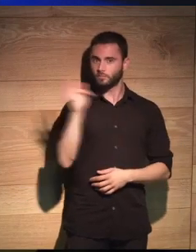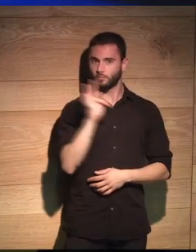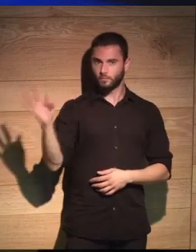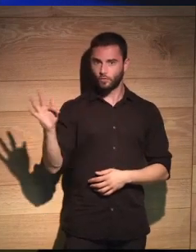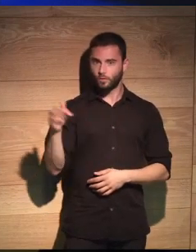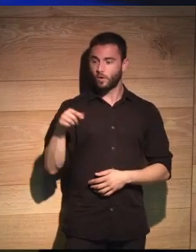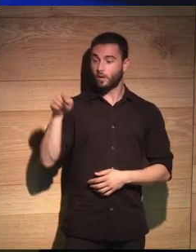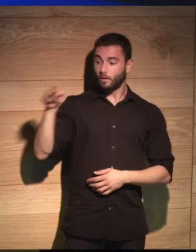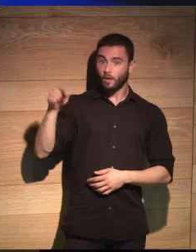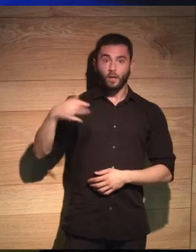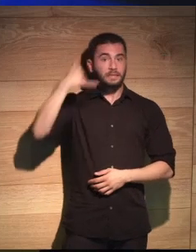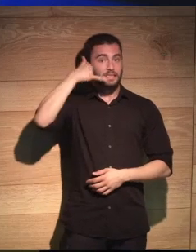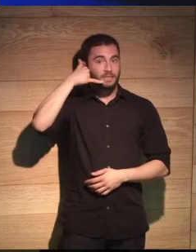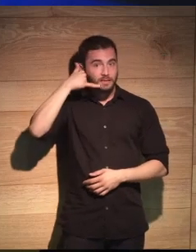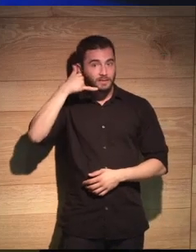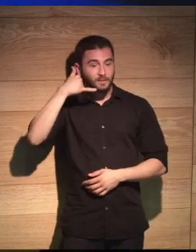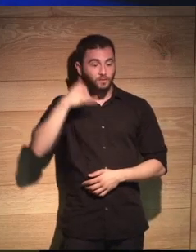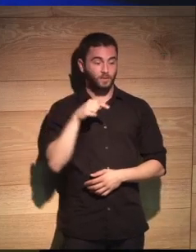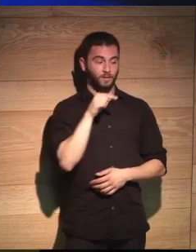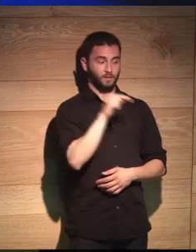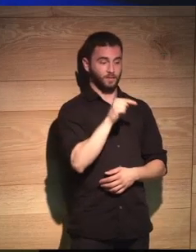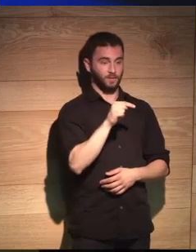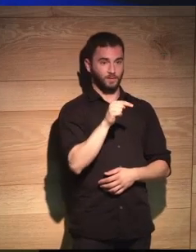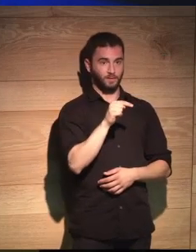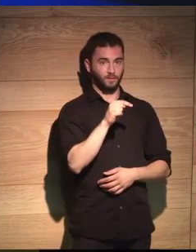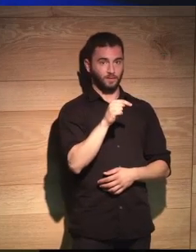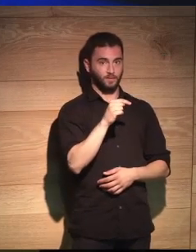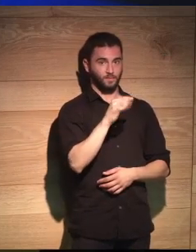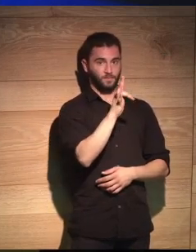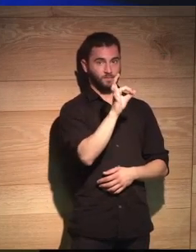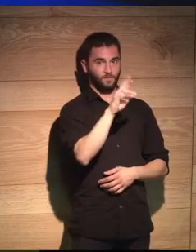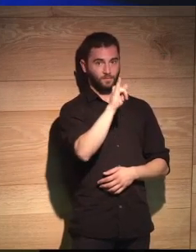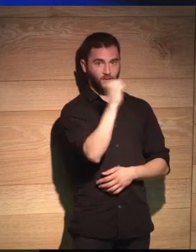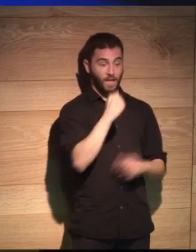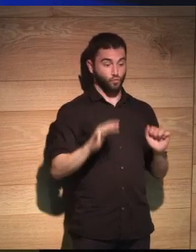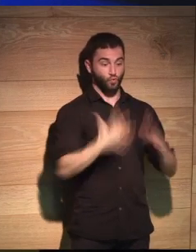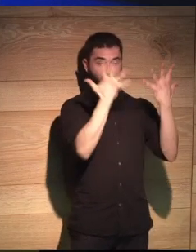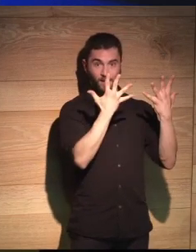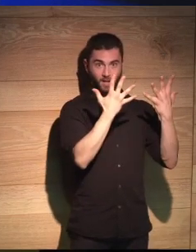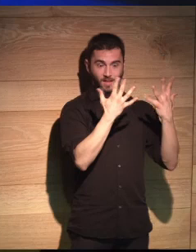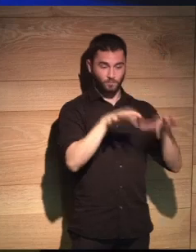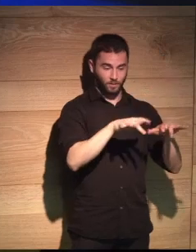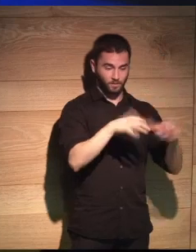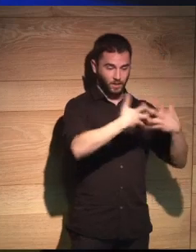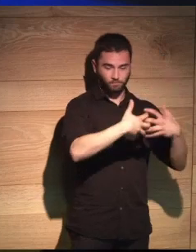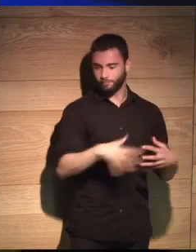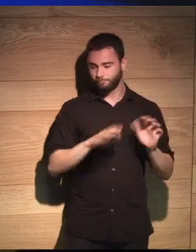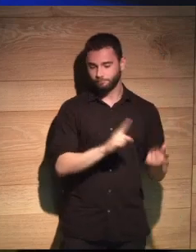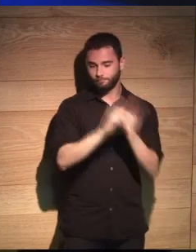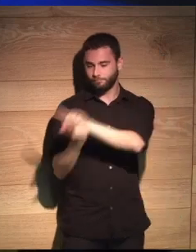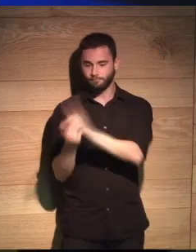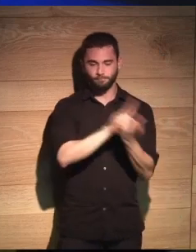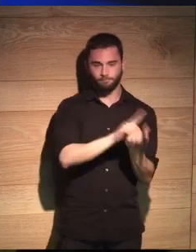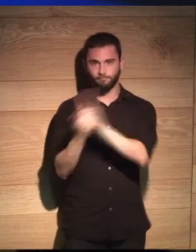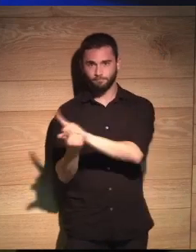otro la primera parte de La Forja de un rebelde. Eso lo que nos quiere decir es que no había en ese momento uno que fuera